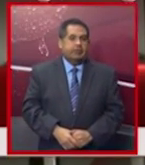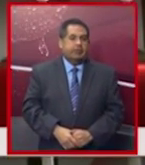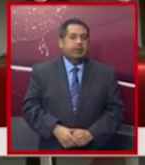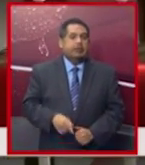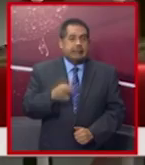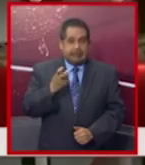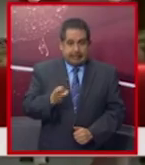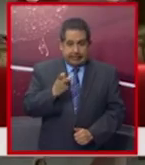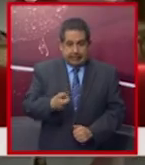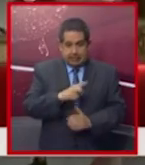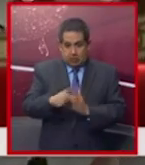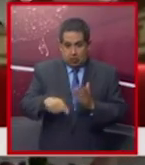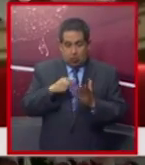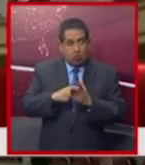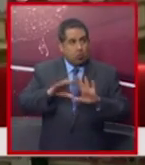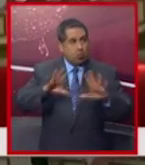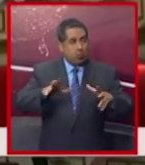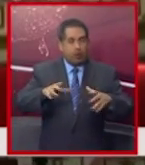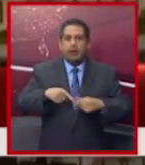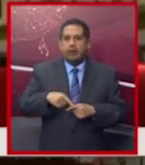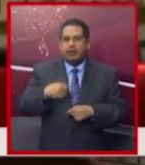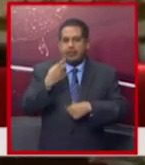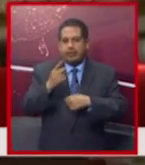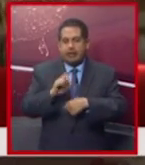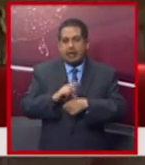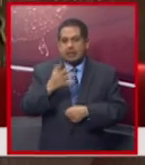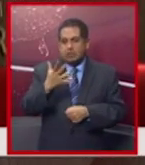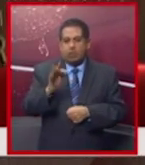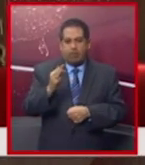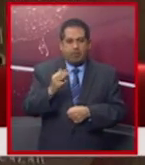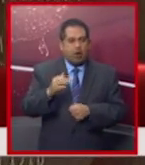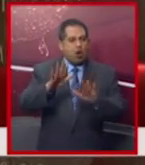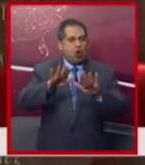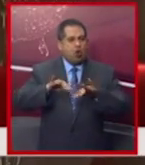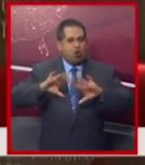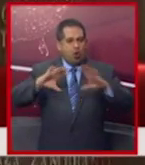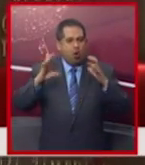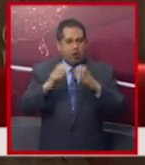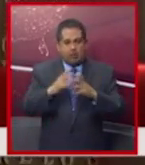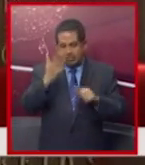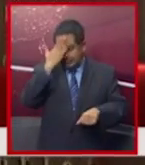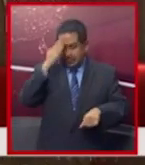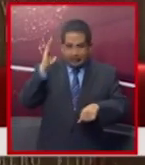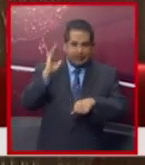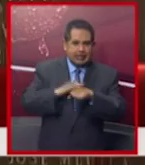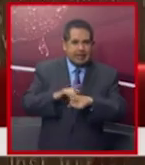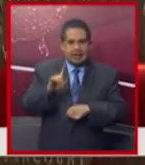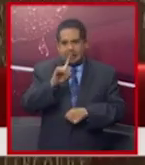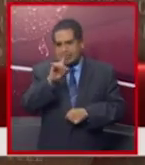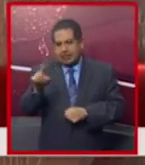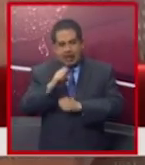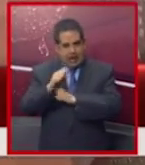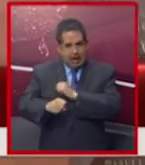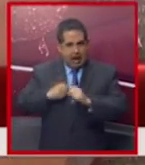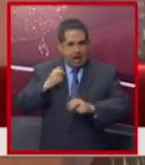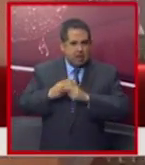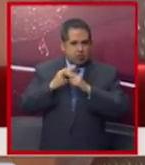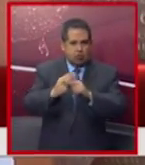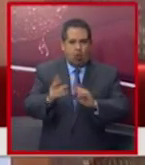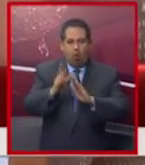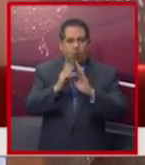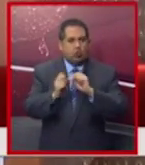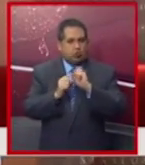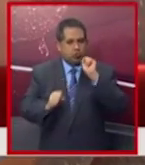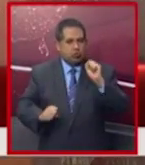Será en este recinto que el próximo 5 de febrero el Congreso conmemorará el centenario de la promulgación de la Constitución